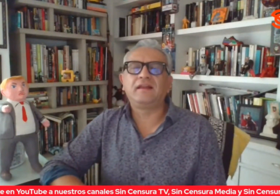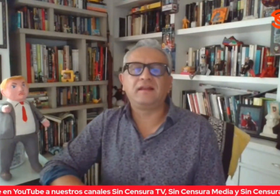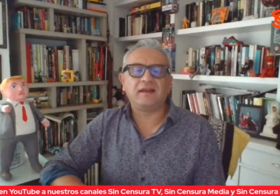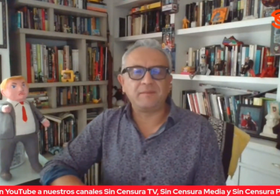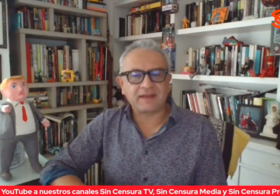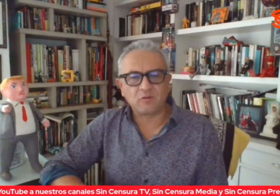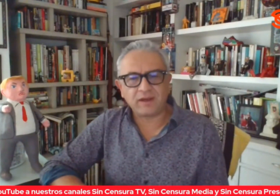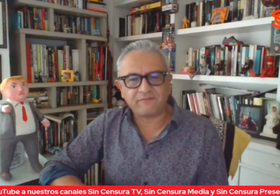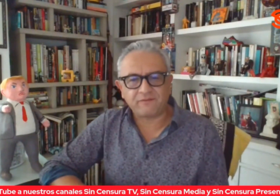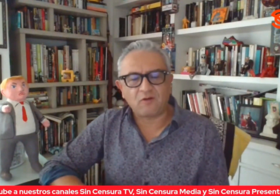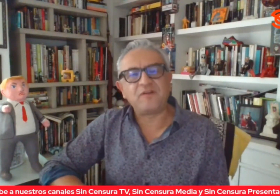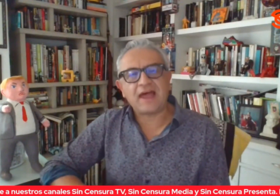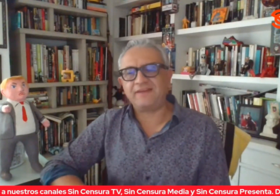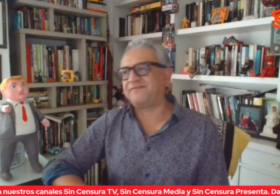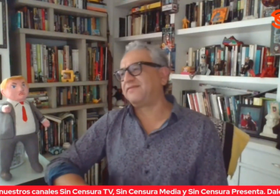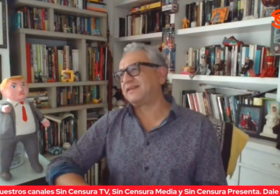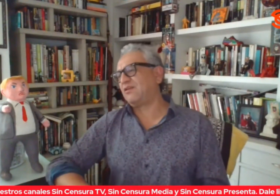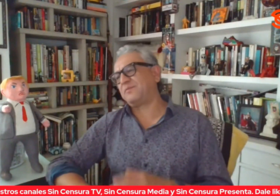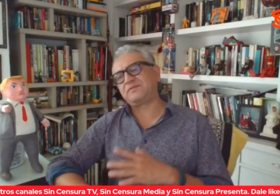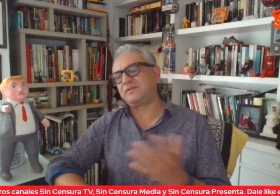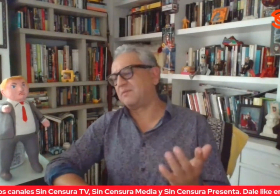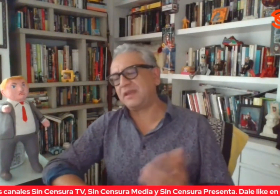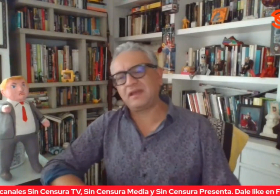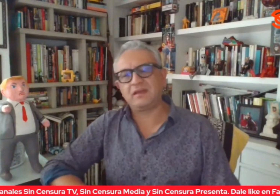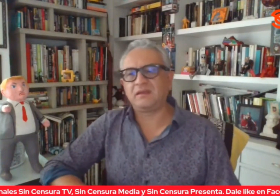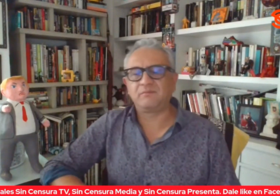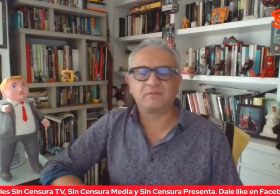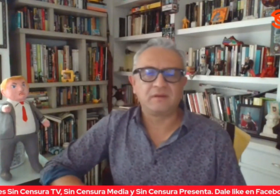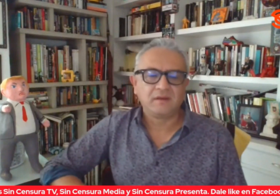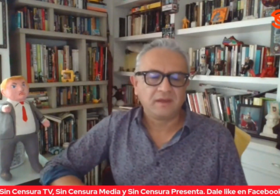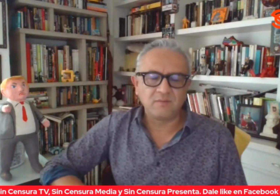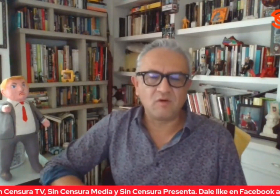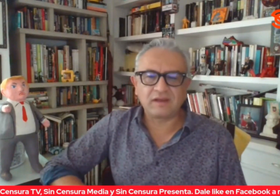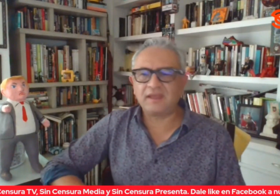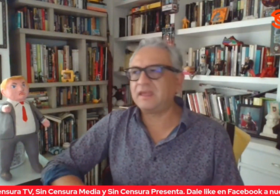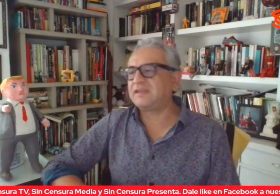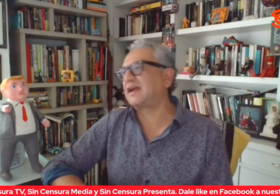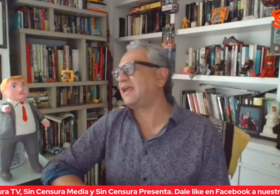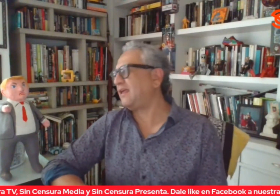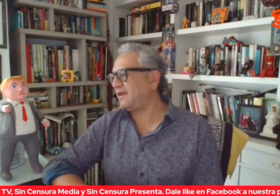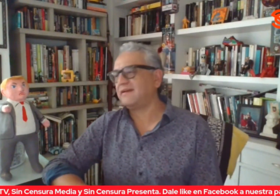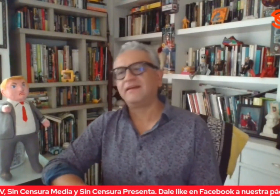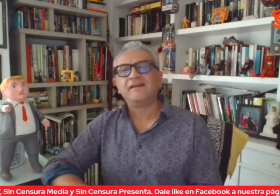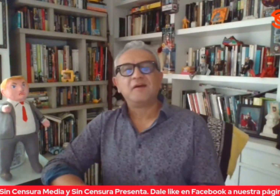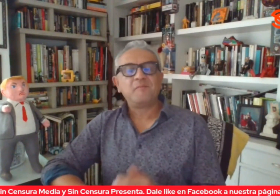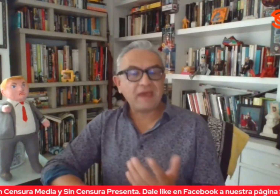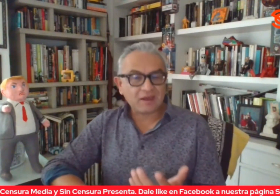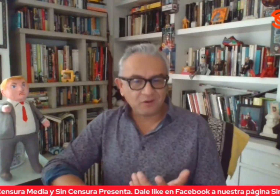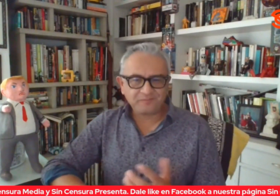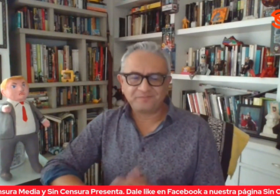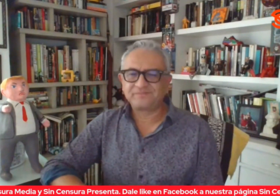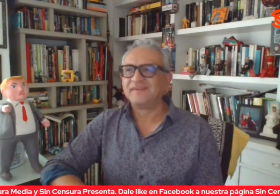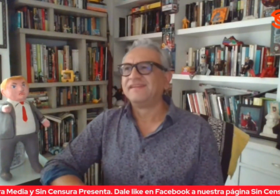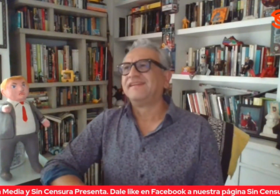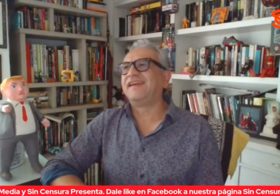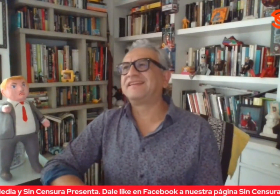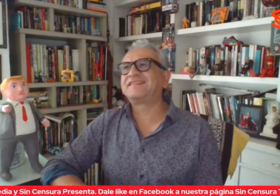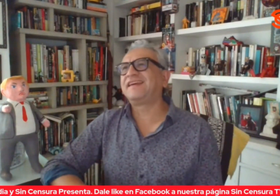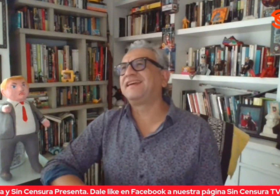encontrar el American Way of Life, que luego pues, se termina en muerte y tragedia. Pero